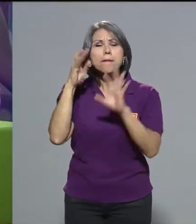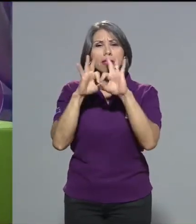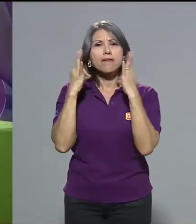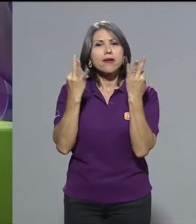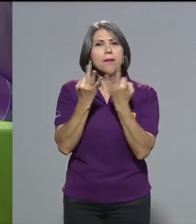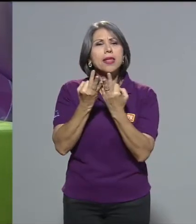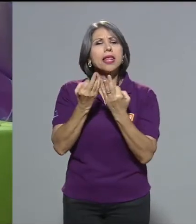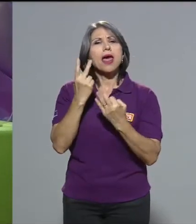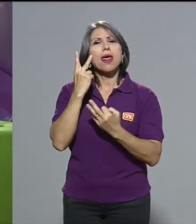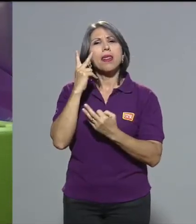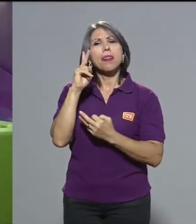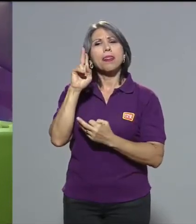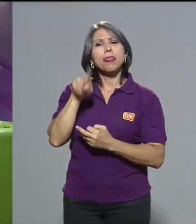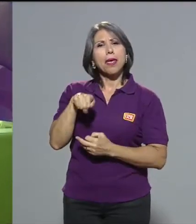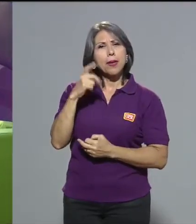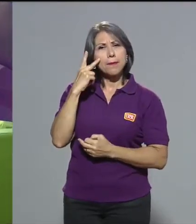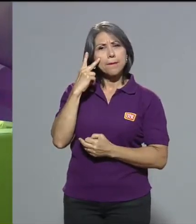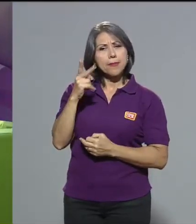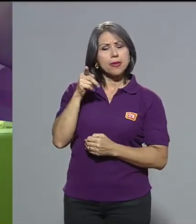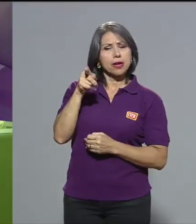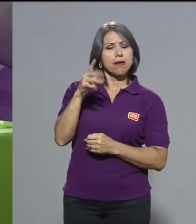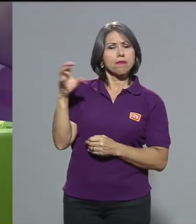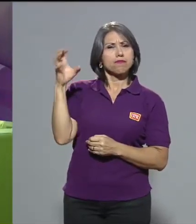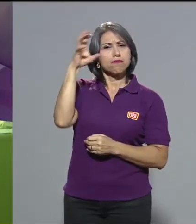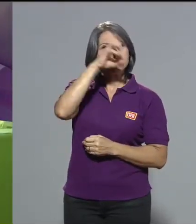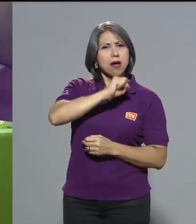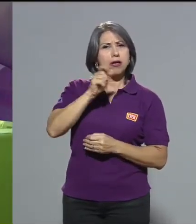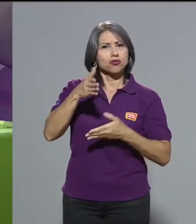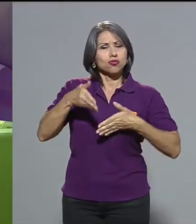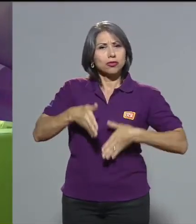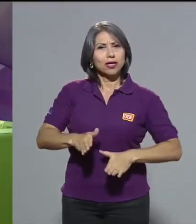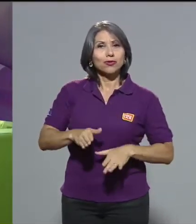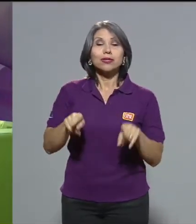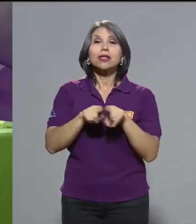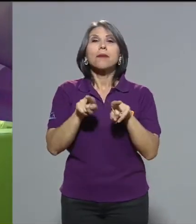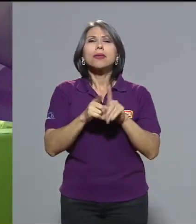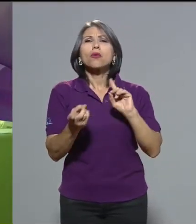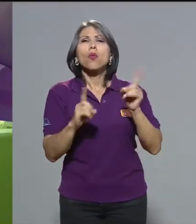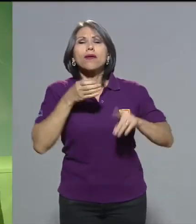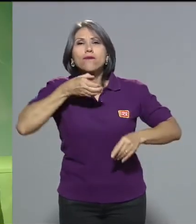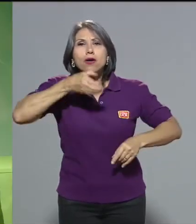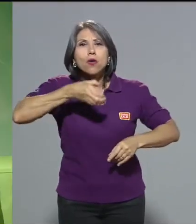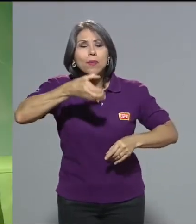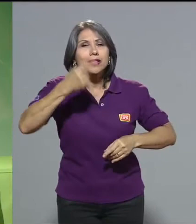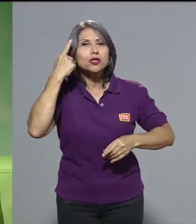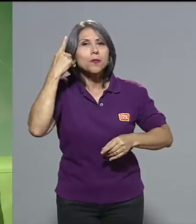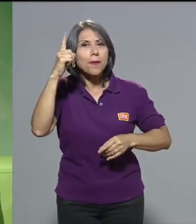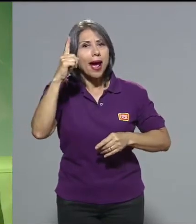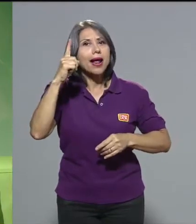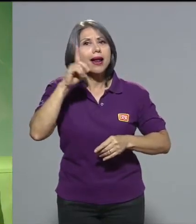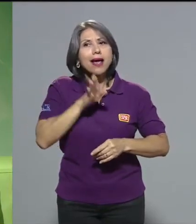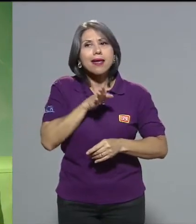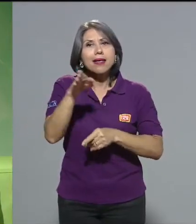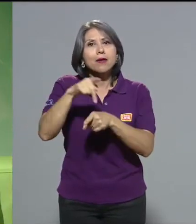si lo notan en sus hijos y las recomendaciones para acceder a un diagnóstico que sea acertado,